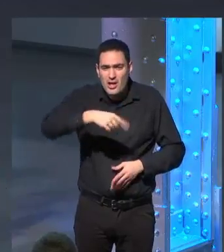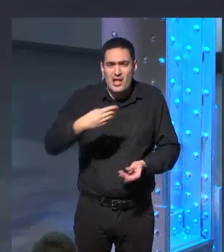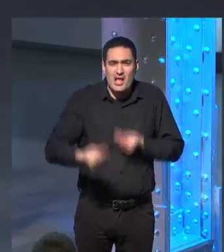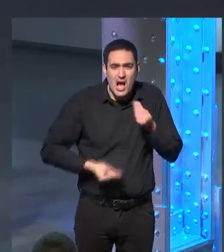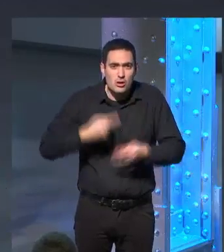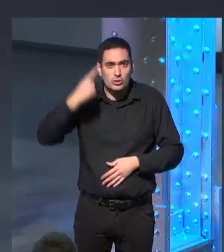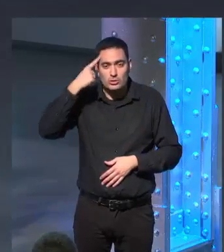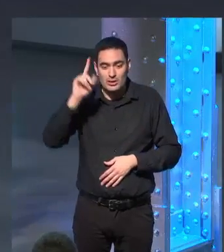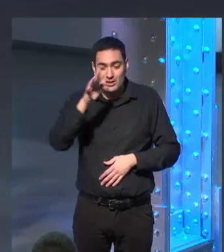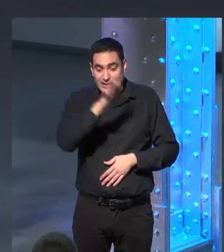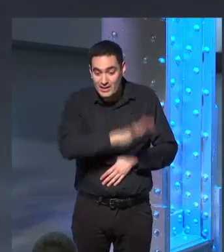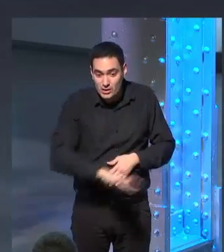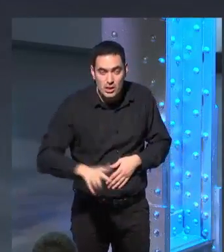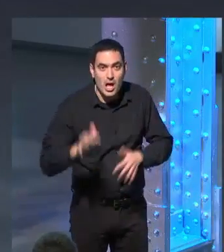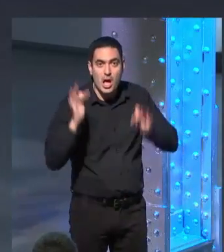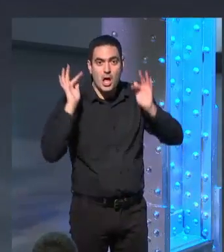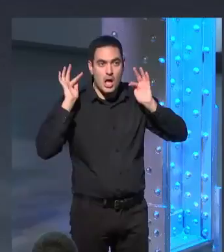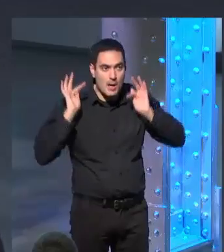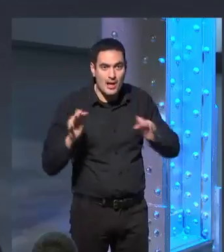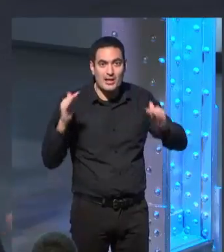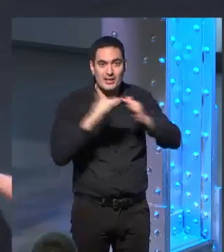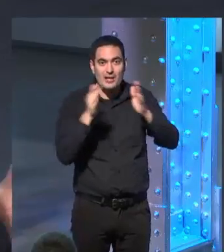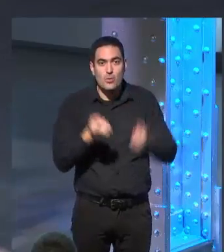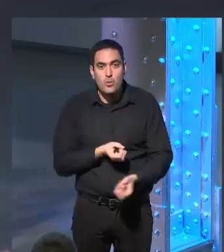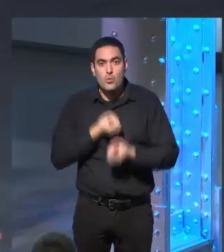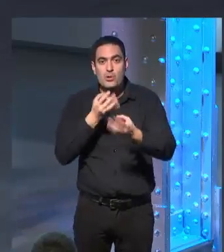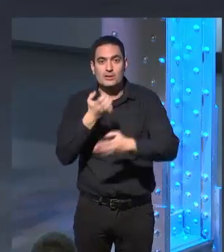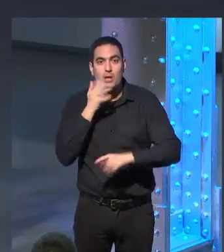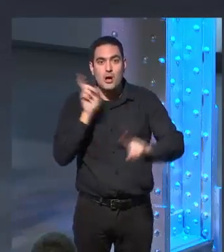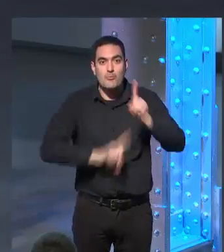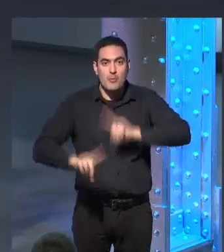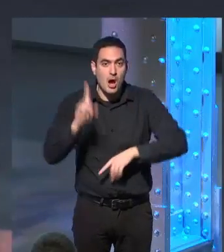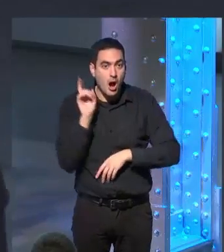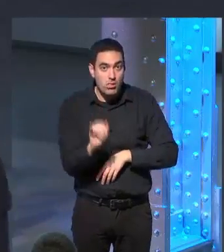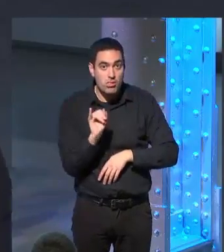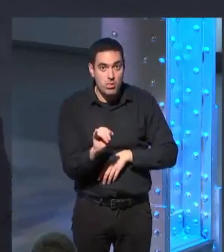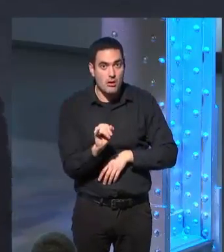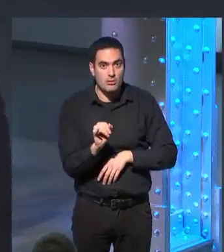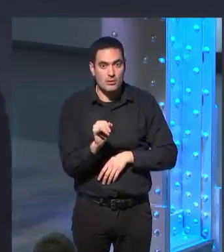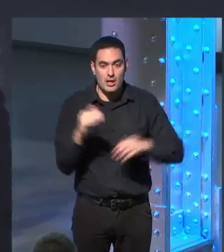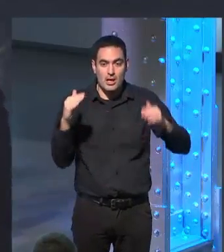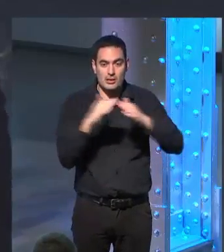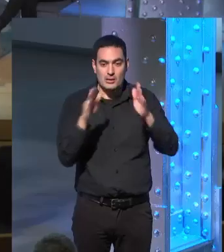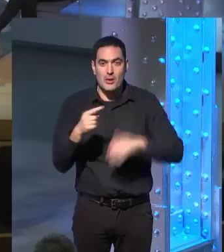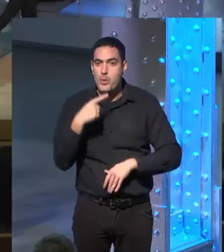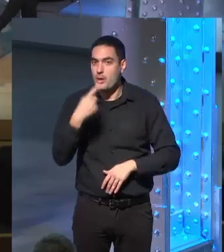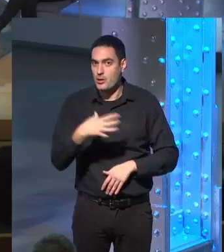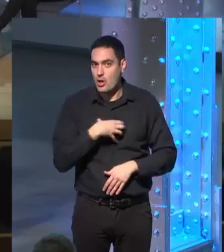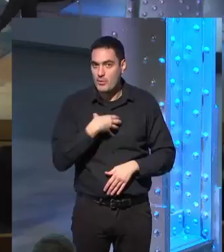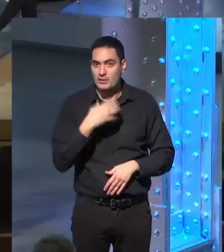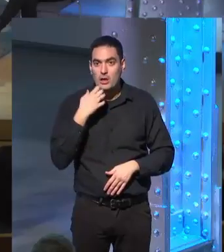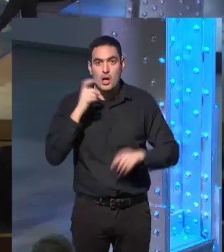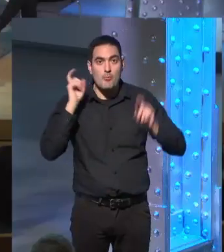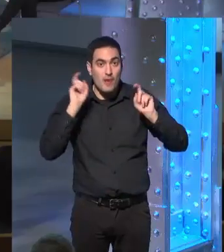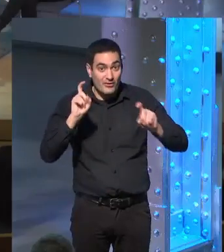vosotros, ese niño jamás va a poder decir nada en casa de cuando tenga un problema, nunca jamás lo va a poder decir en casa, porque ni a un profesor si le